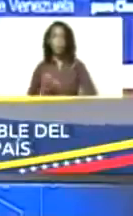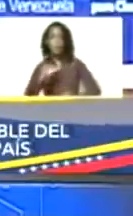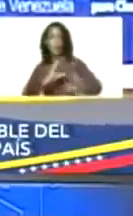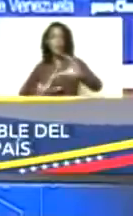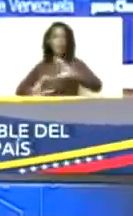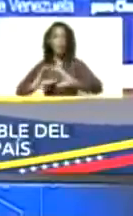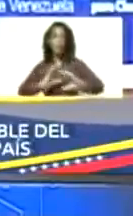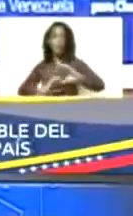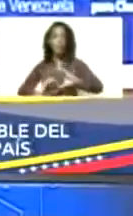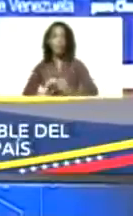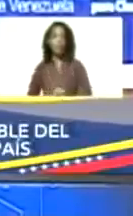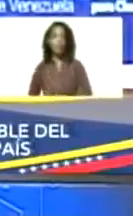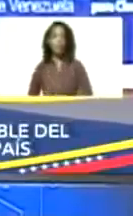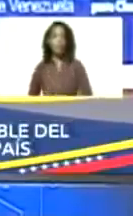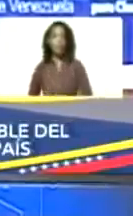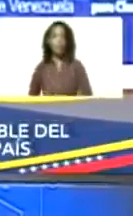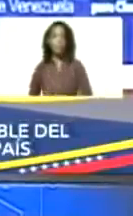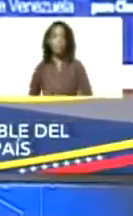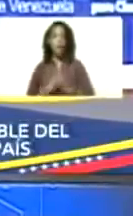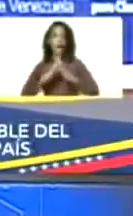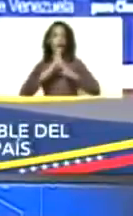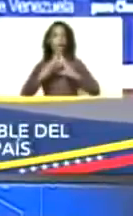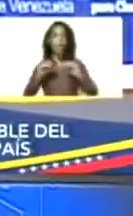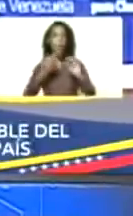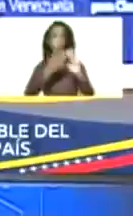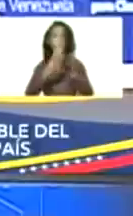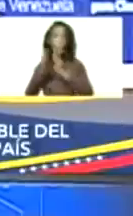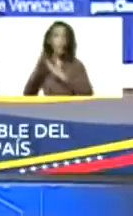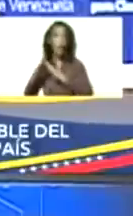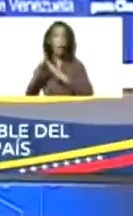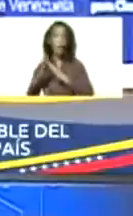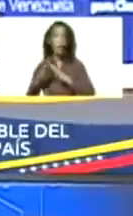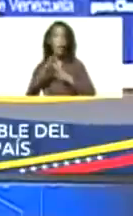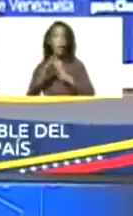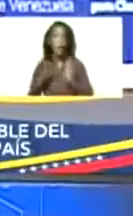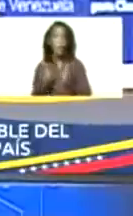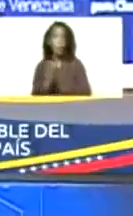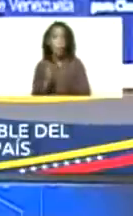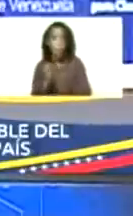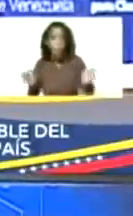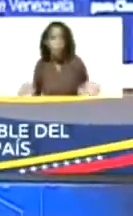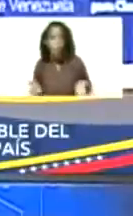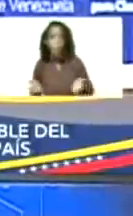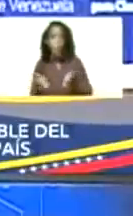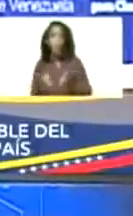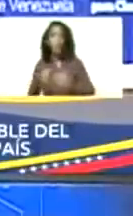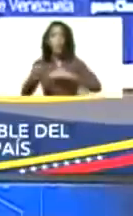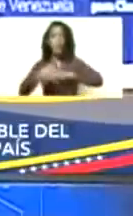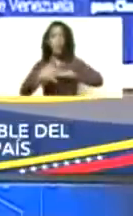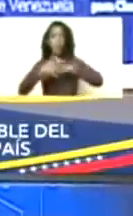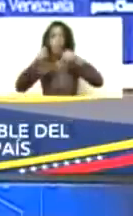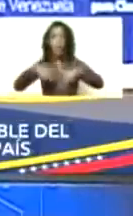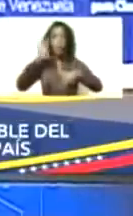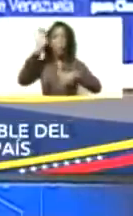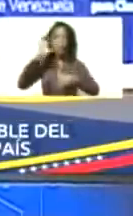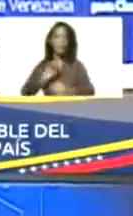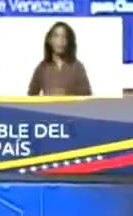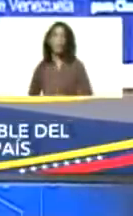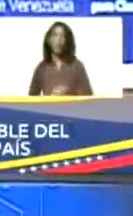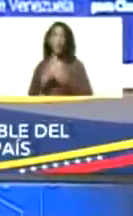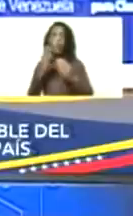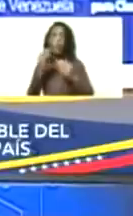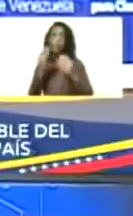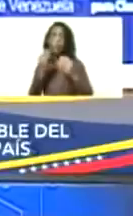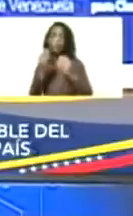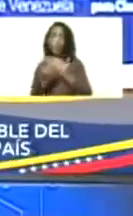científica, a toda la comunidad de innovadores, tecnólogos del país, mucho más allá